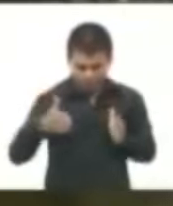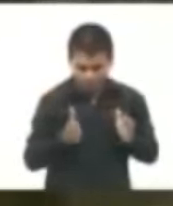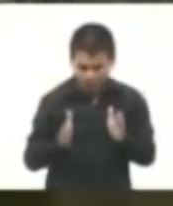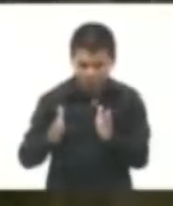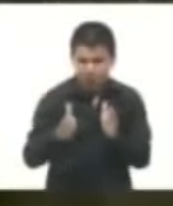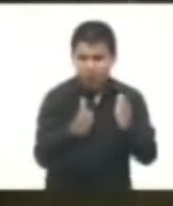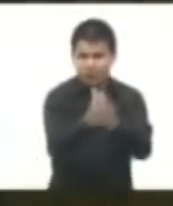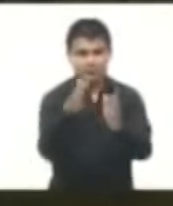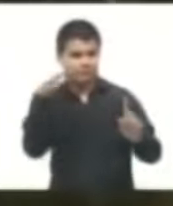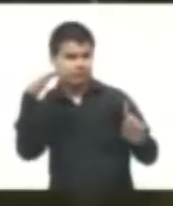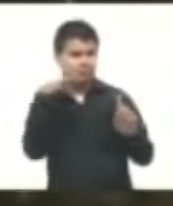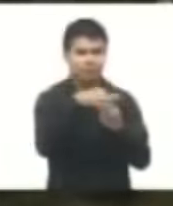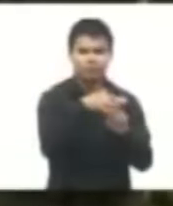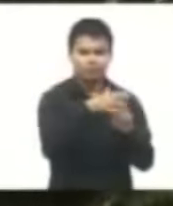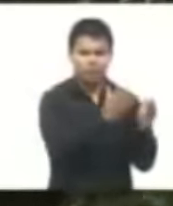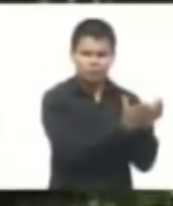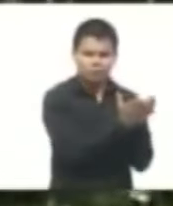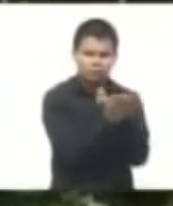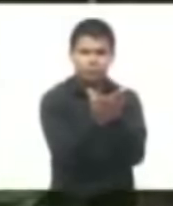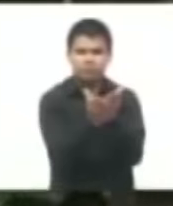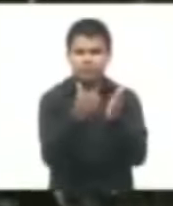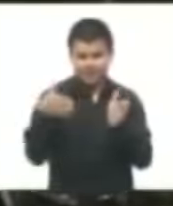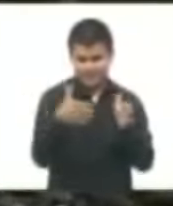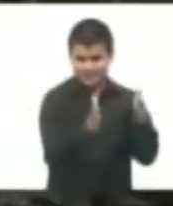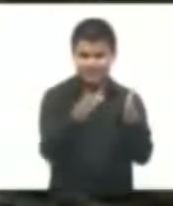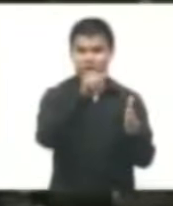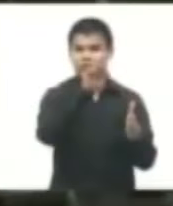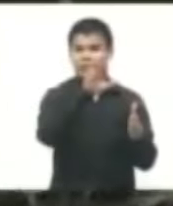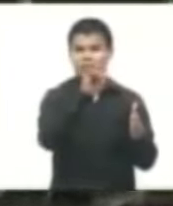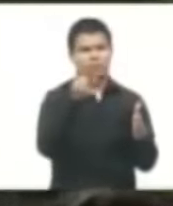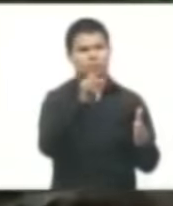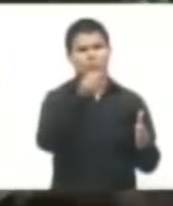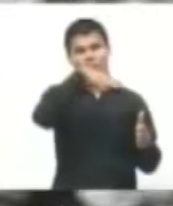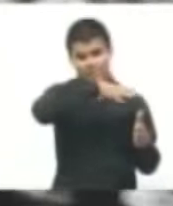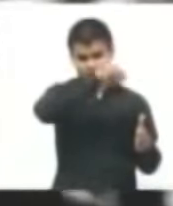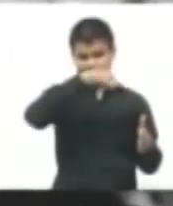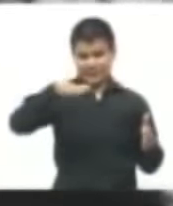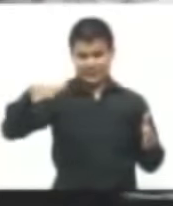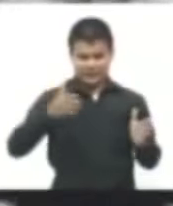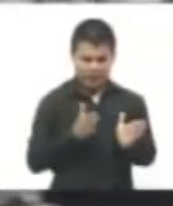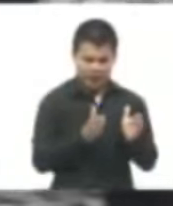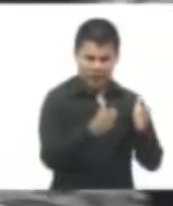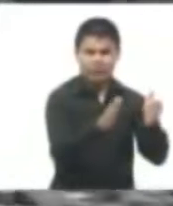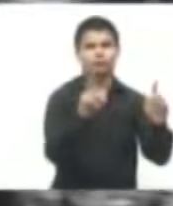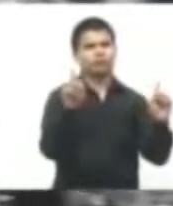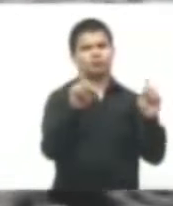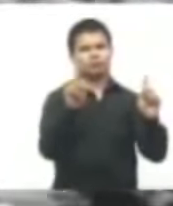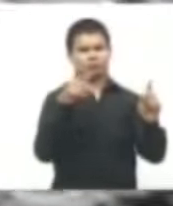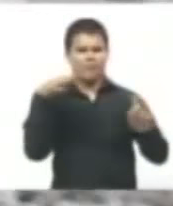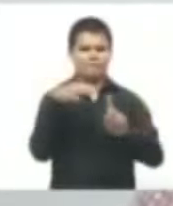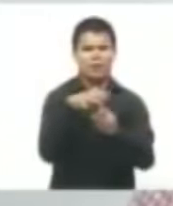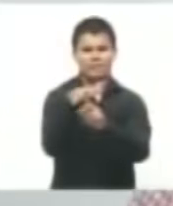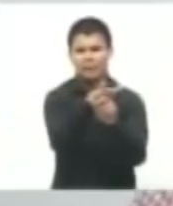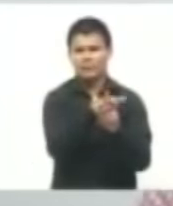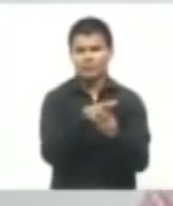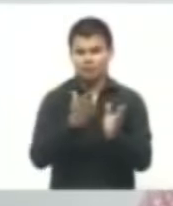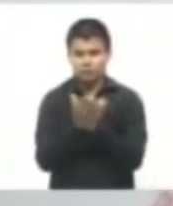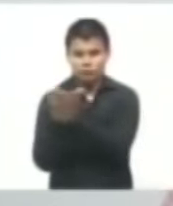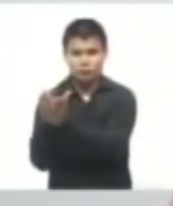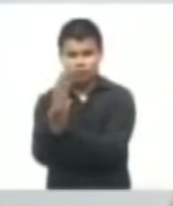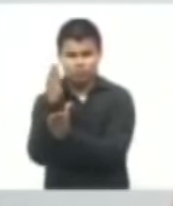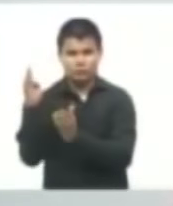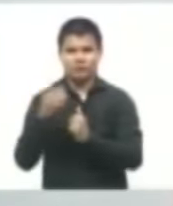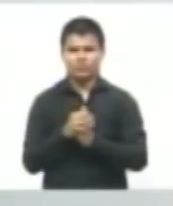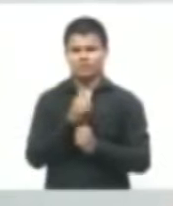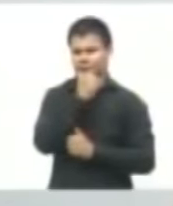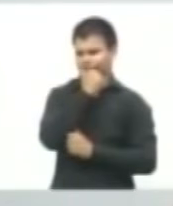no impactarán la ronda hídrica del río Magdalena ni causará afectación al puerto de Palermo y puerto de Barranquilla. No hay